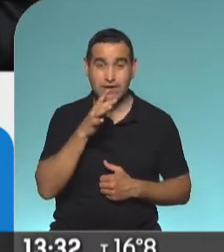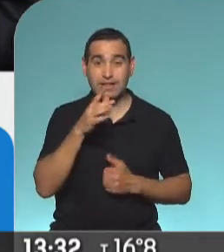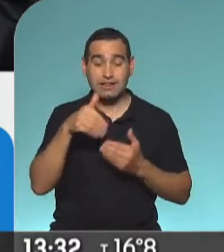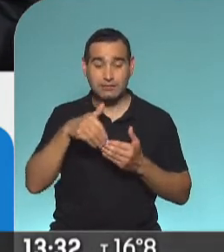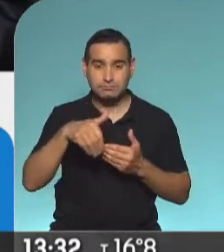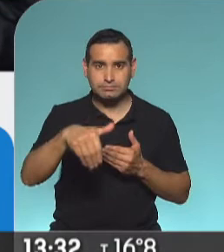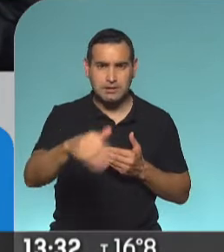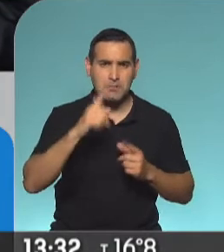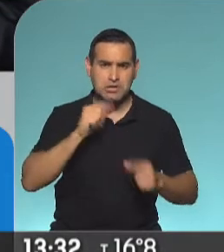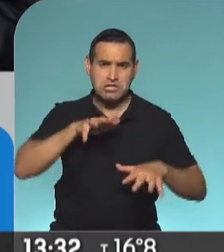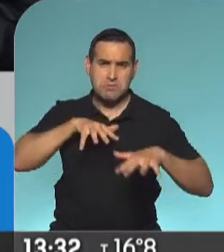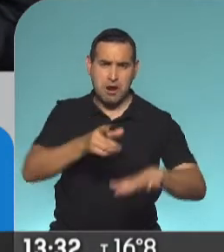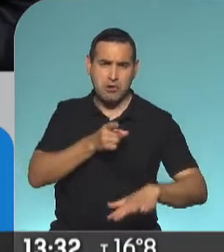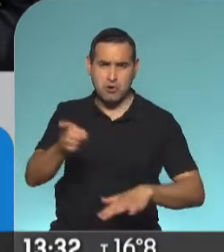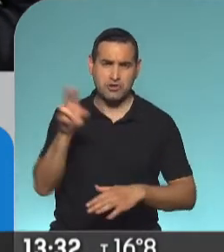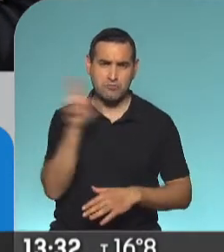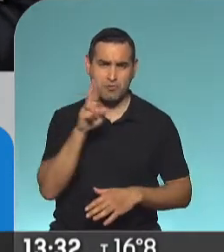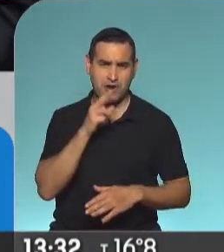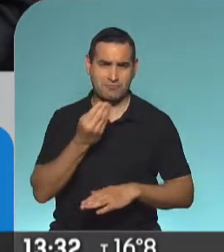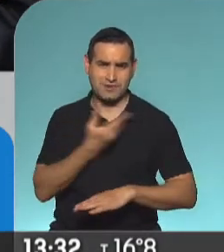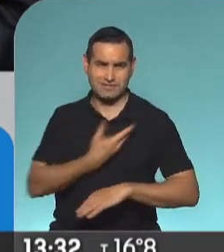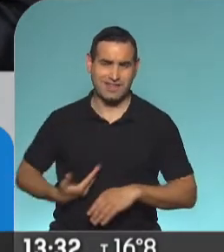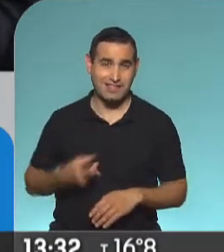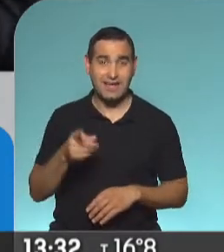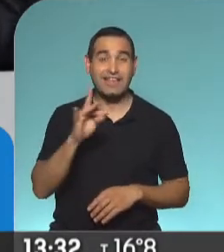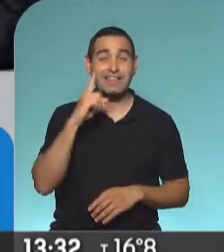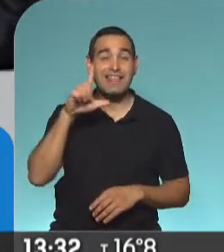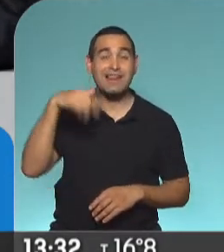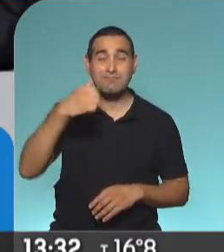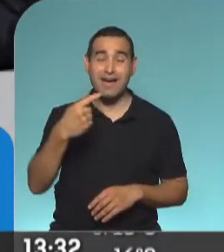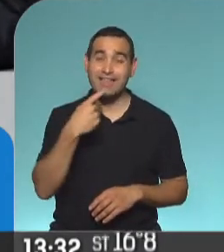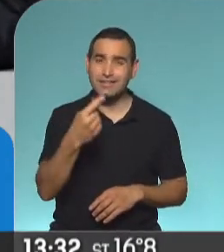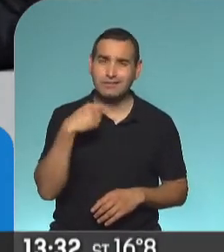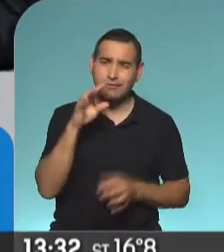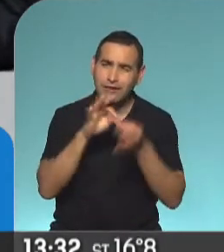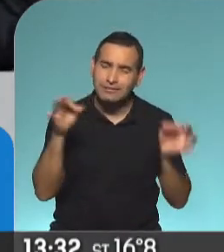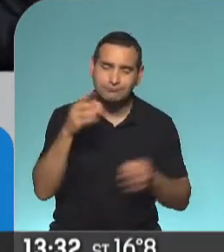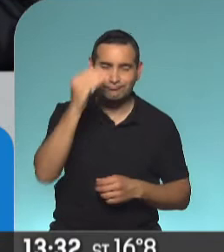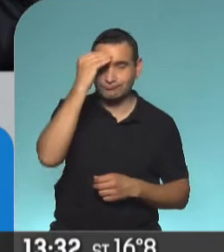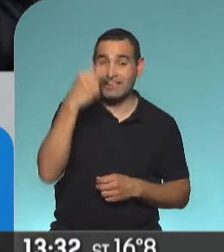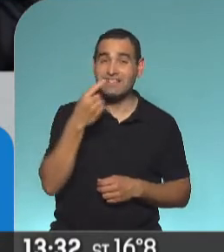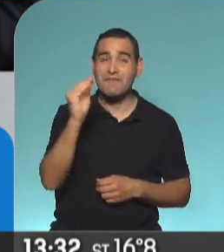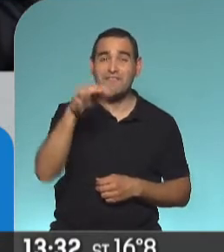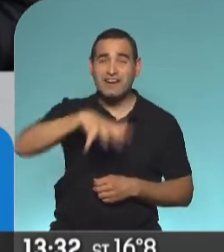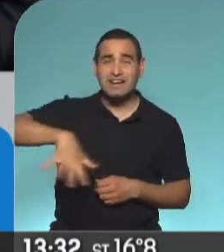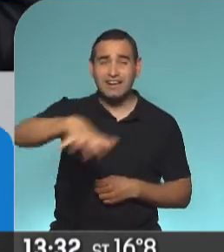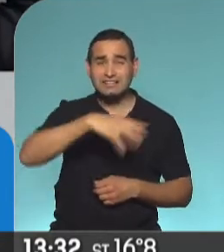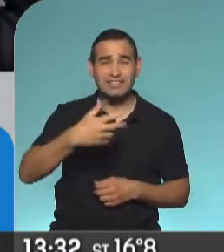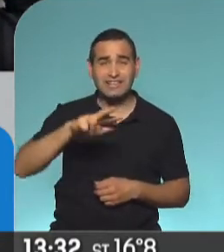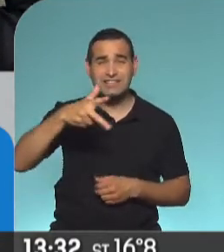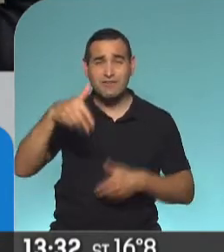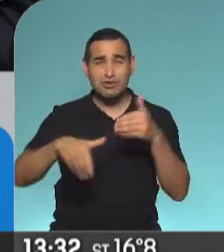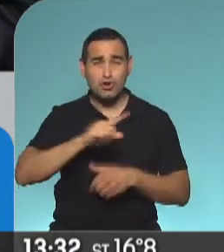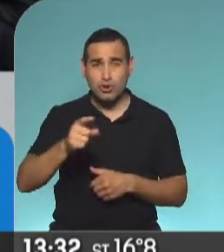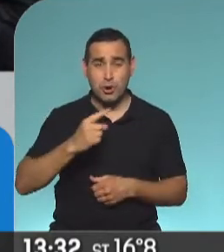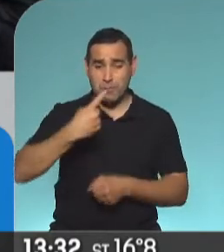una cantidad de movilizaciones contra Dilma. Dilma en ese momento dijo una frase que a mí me quedó muy grabado, dijo, en Brasil no hay tercera vuelta.